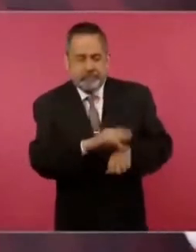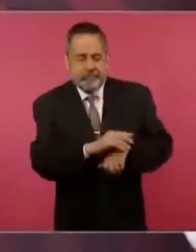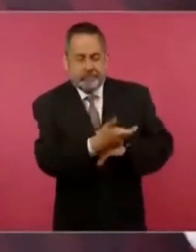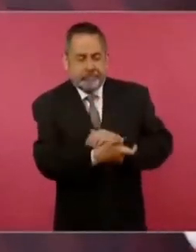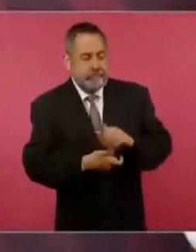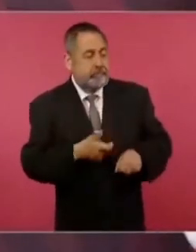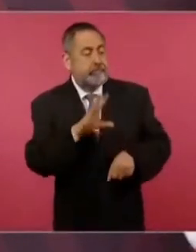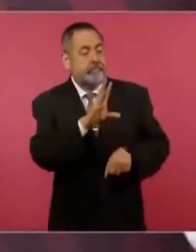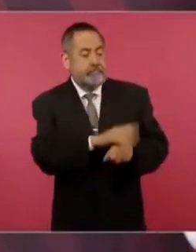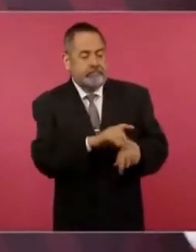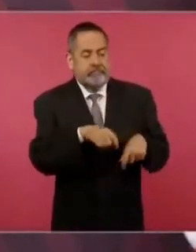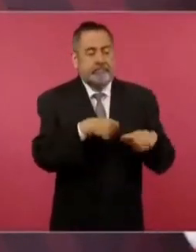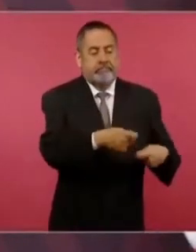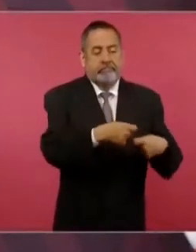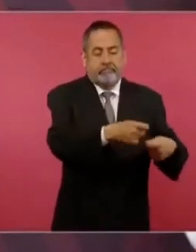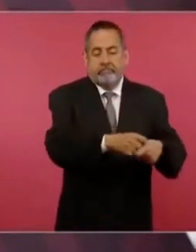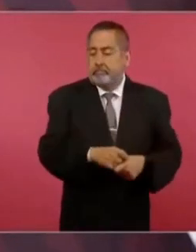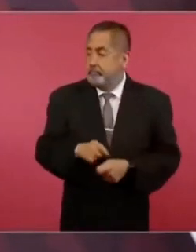no es posible